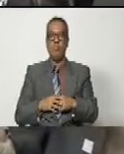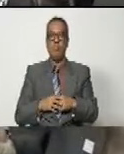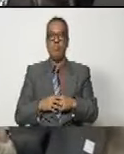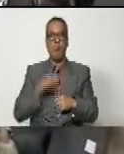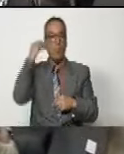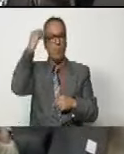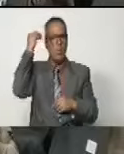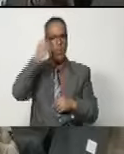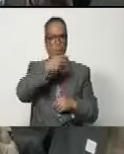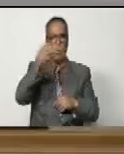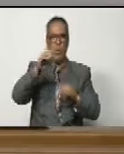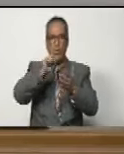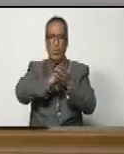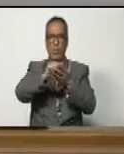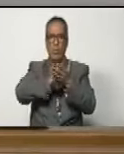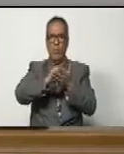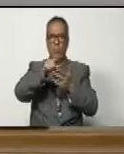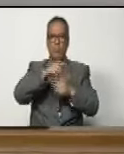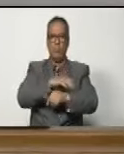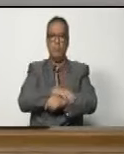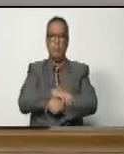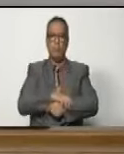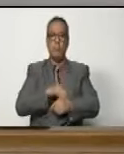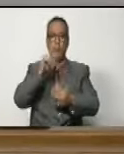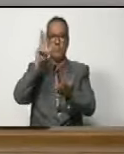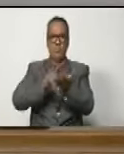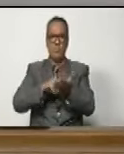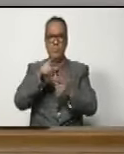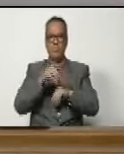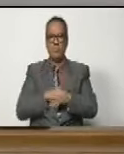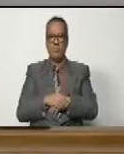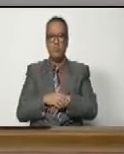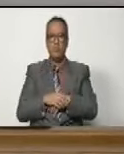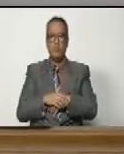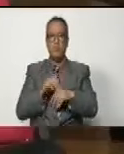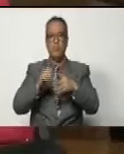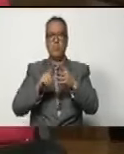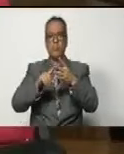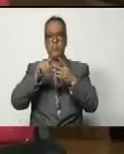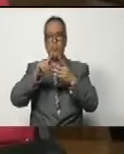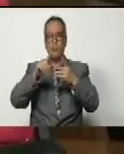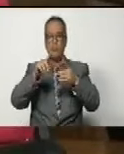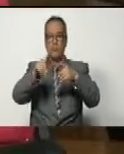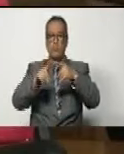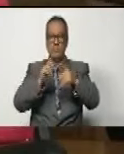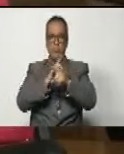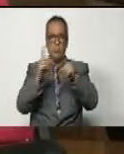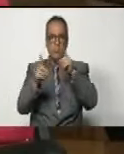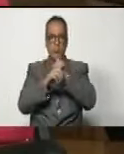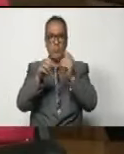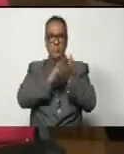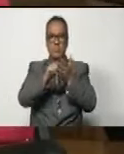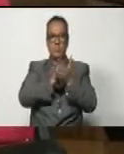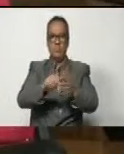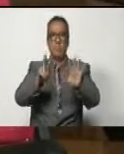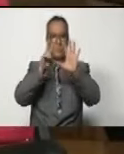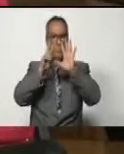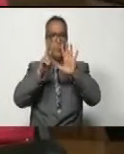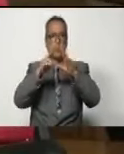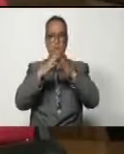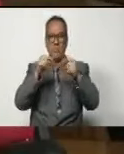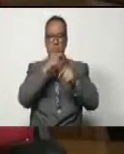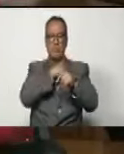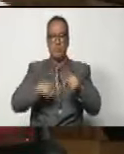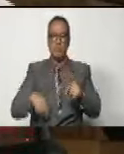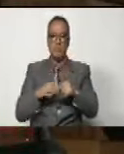En consideración el artículo. Aprobado. Segundo, se sugiere suprimir el artículo 7. Es todo,